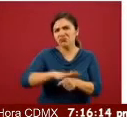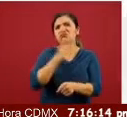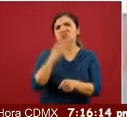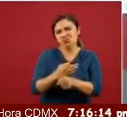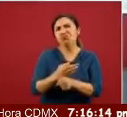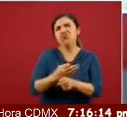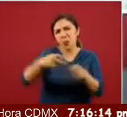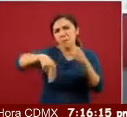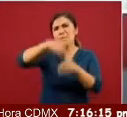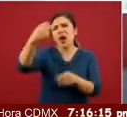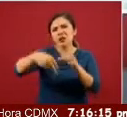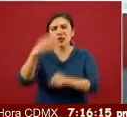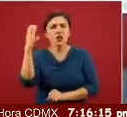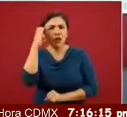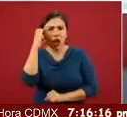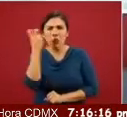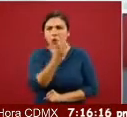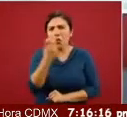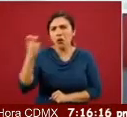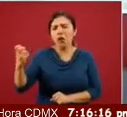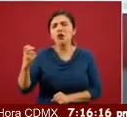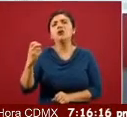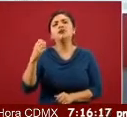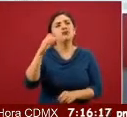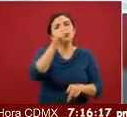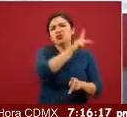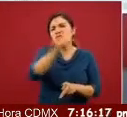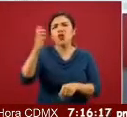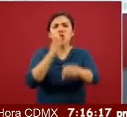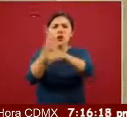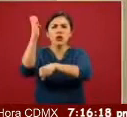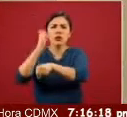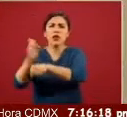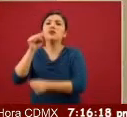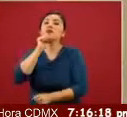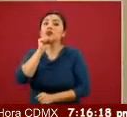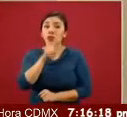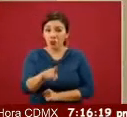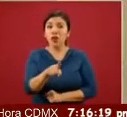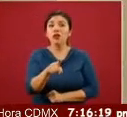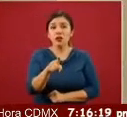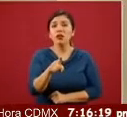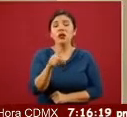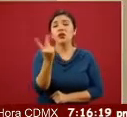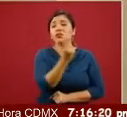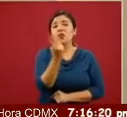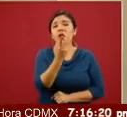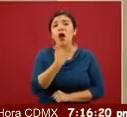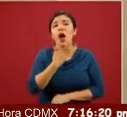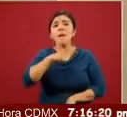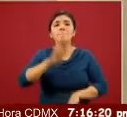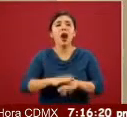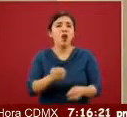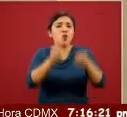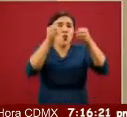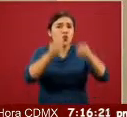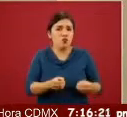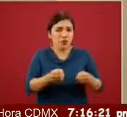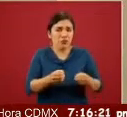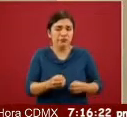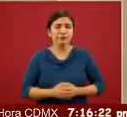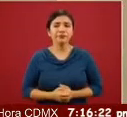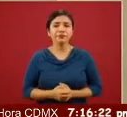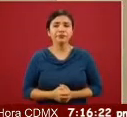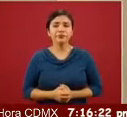de camas prácticamente en la mayoría de las entidades federativas, incluidas las que tienen la mayor ocupación. Y en